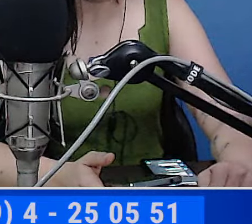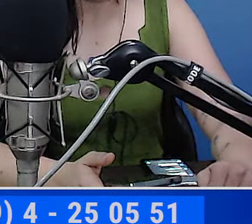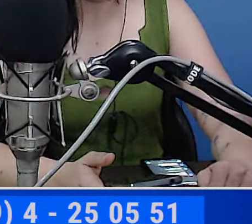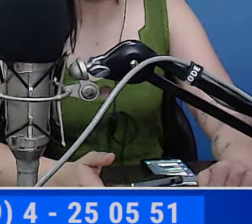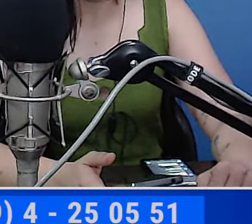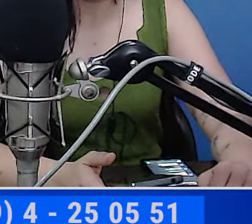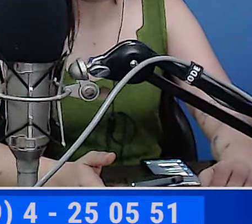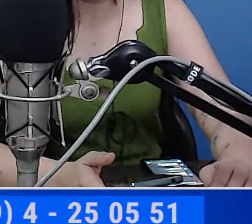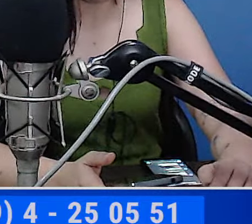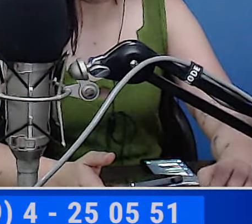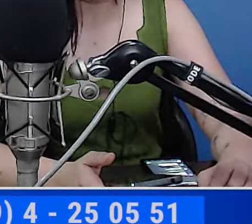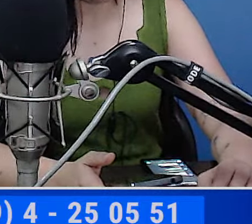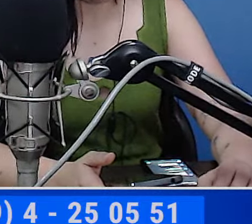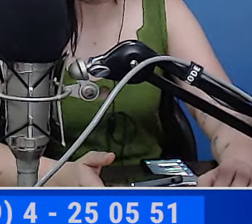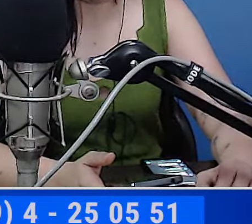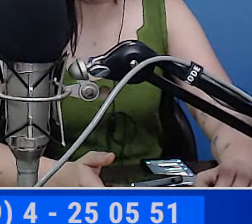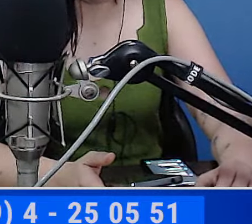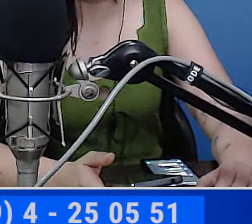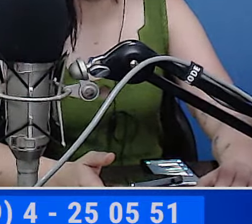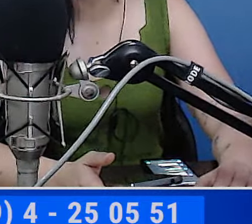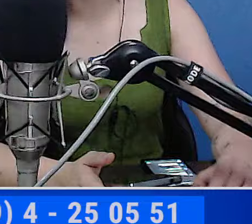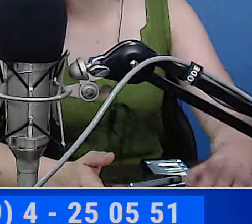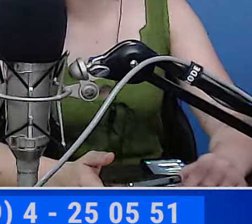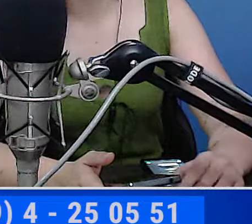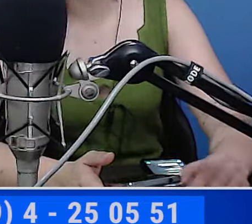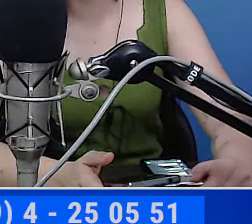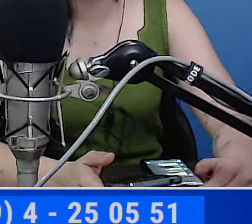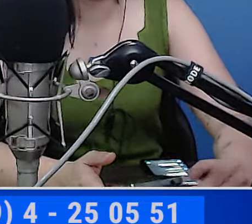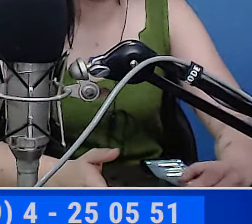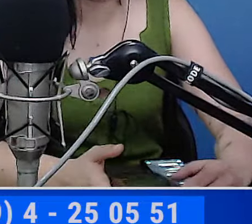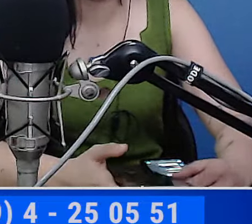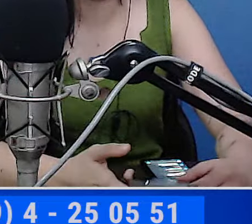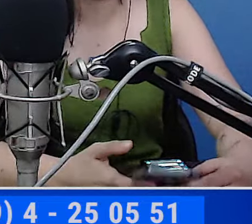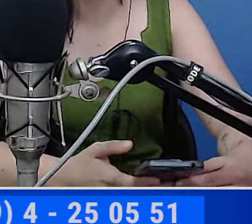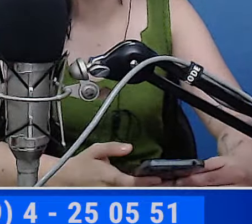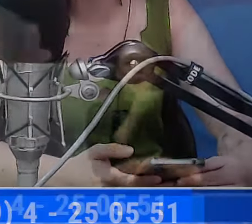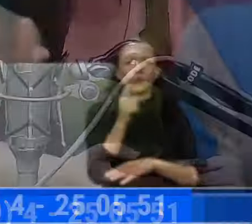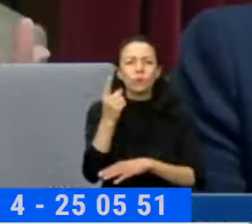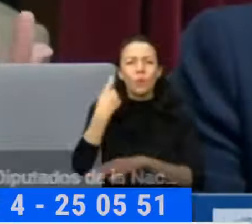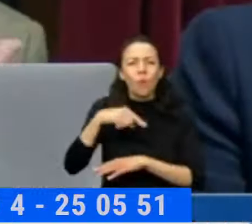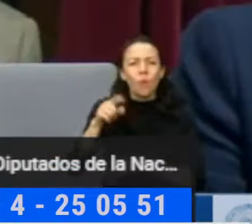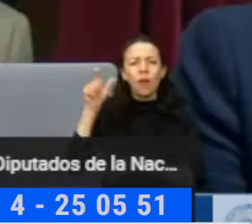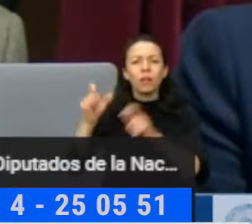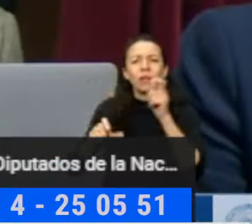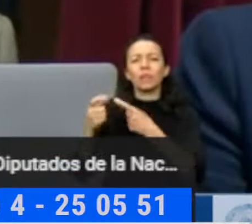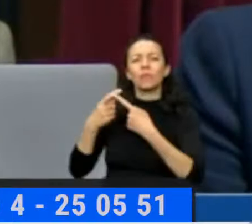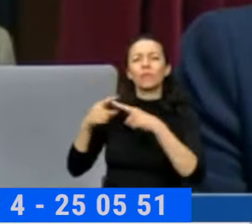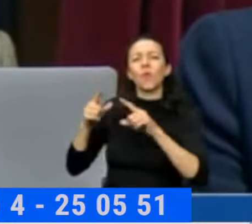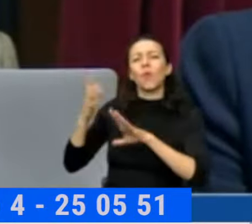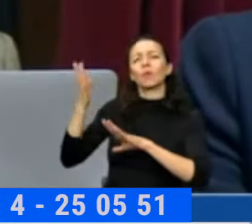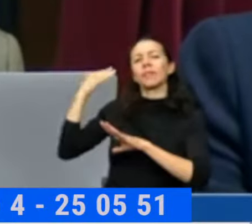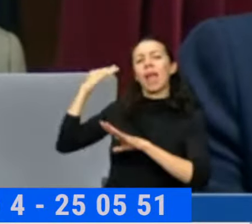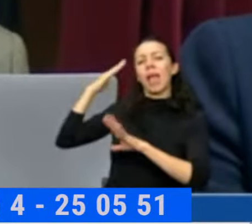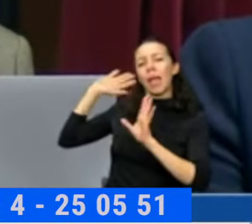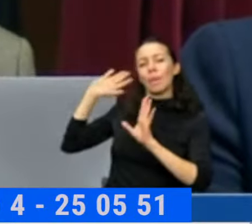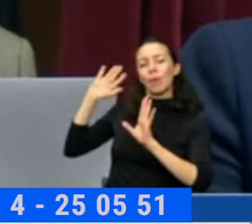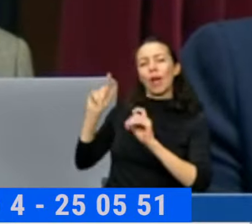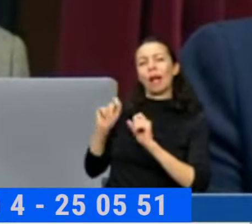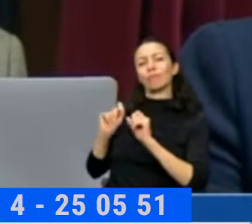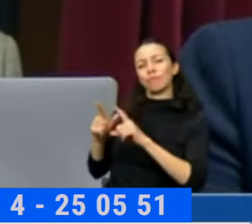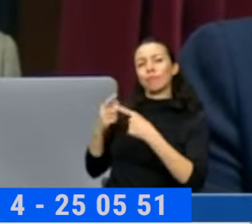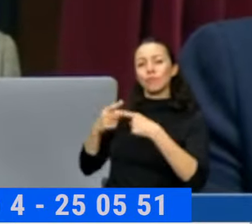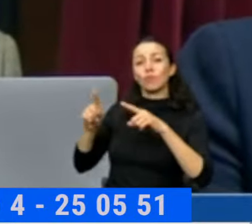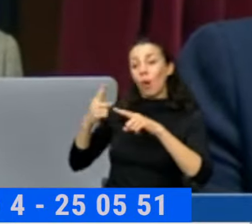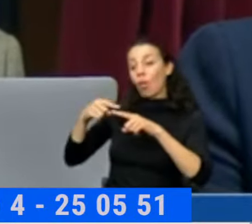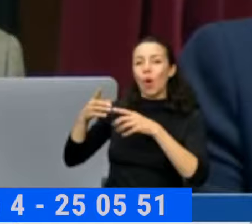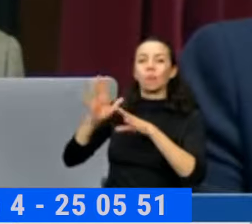o retenciones. Sacan ese capítulo. No lo trata el Congreso, pero al tener la aprobación del artículo de las facultades delegadas, mañana